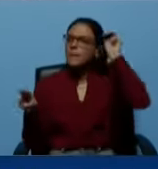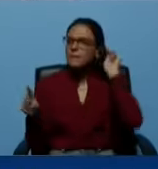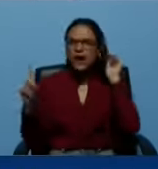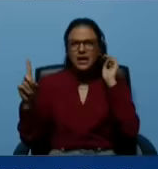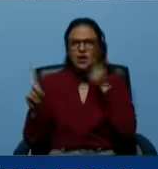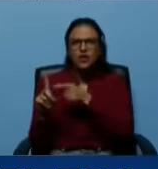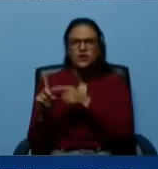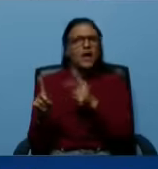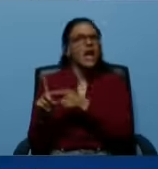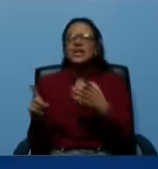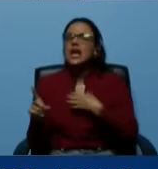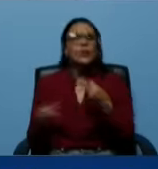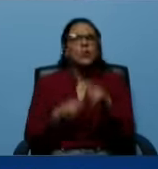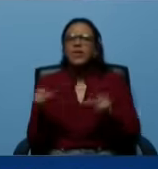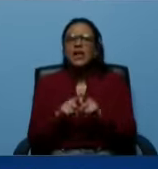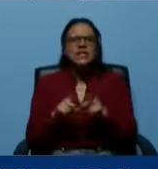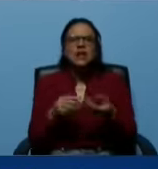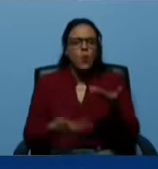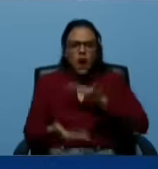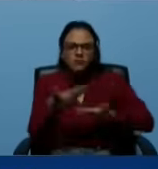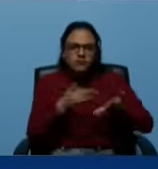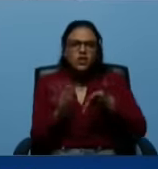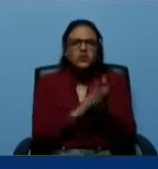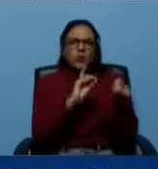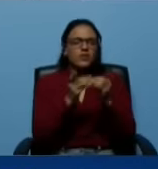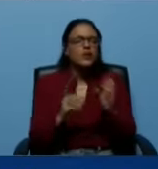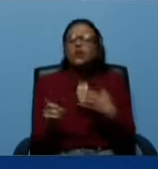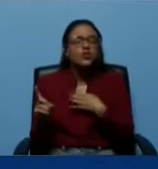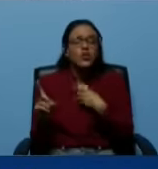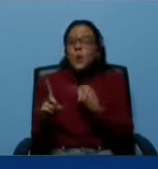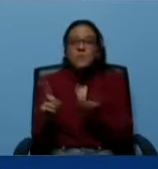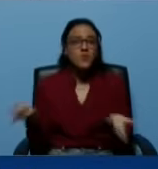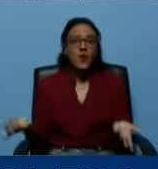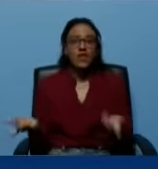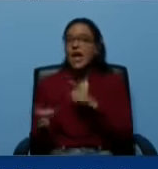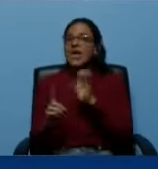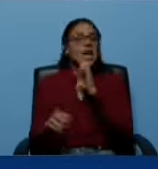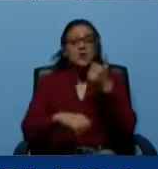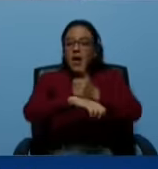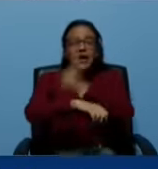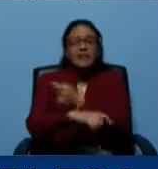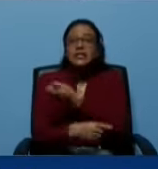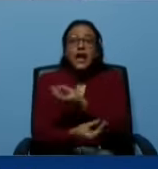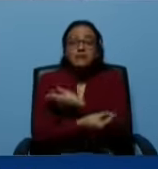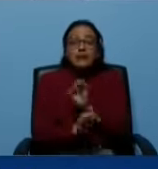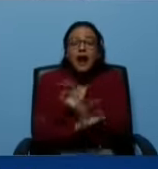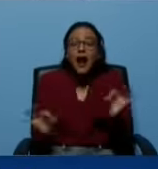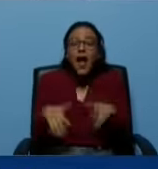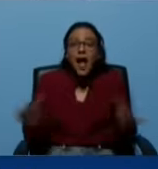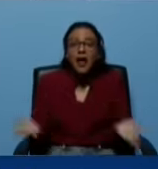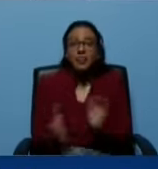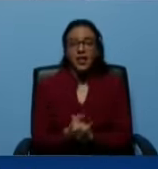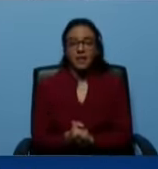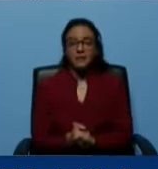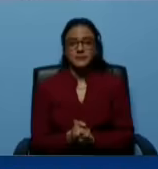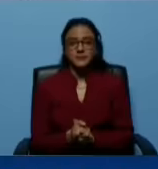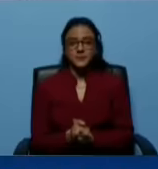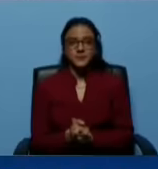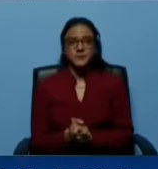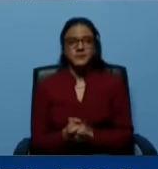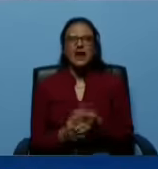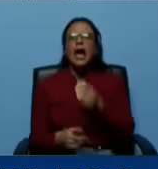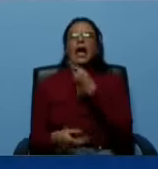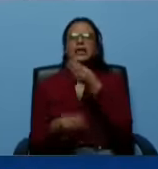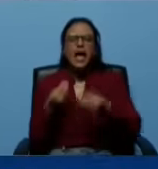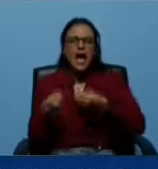ella no está en condiciones de negociar nada, en verdad. Ella no es ni candidata, no es nada. ¿Ofreciéndole condiciones a